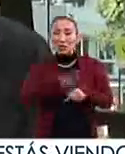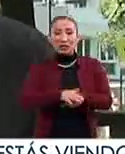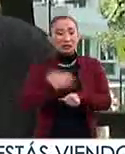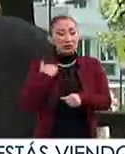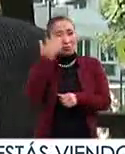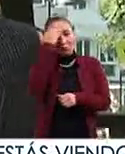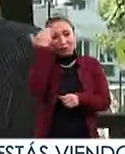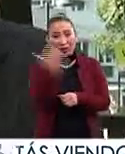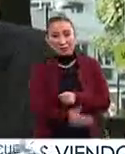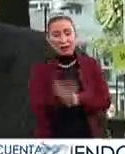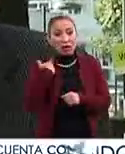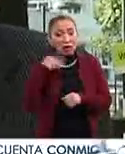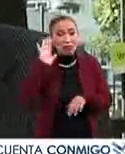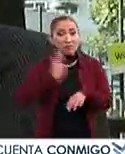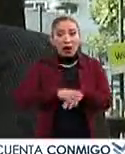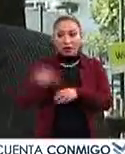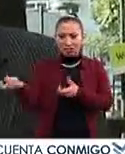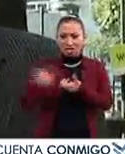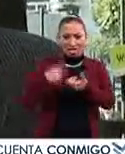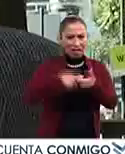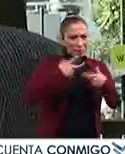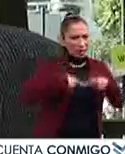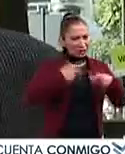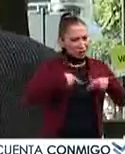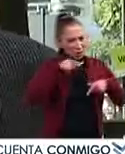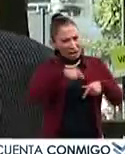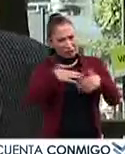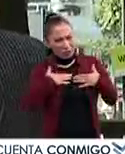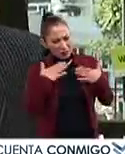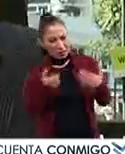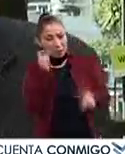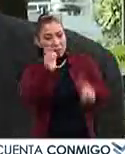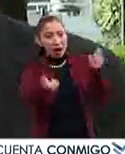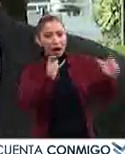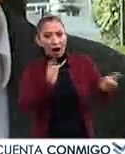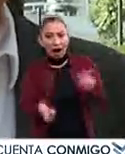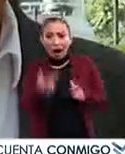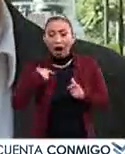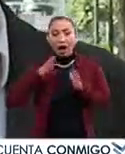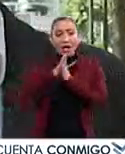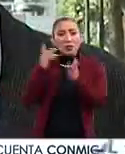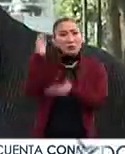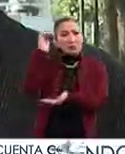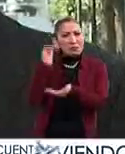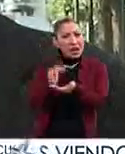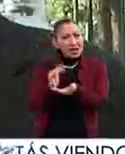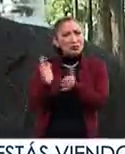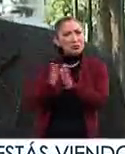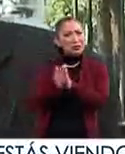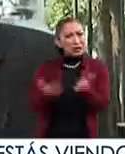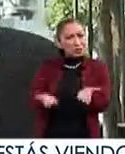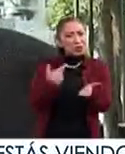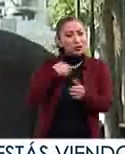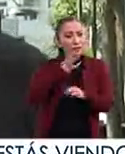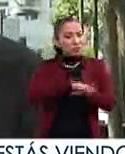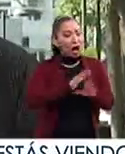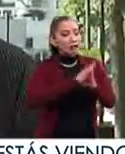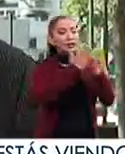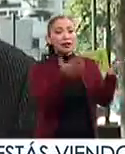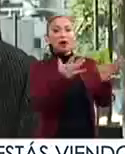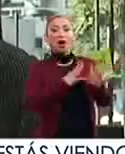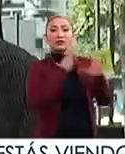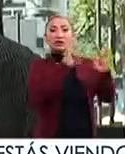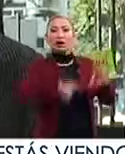administración, con incremento injustificado de personal de confianza, disminución de publicaciones literarias contra el aumento de